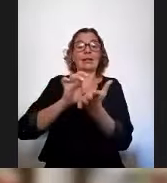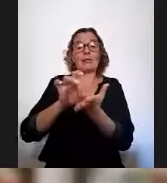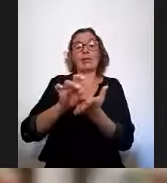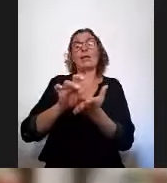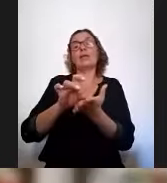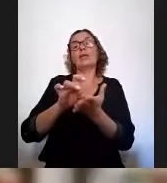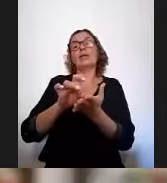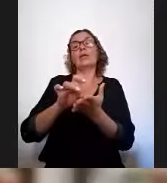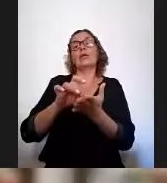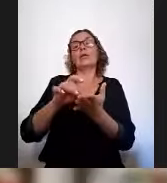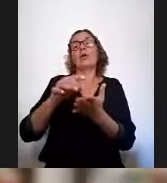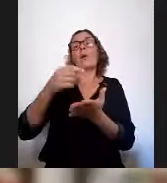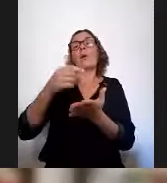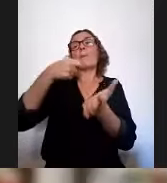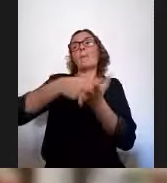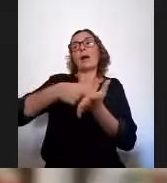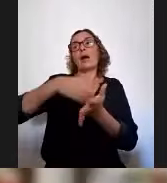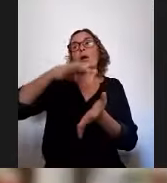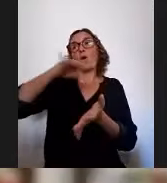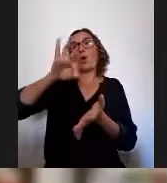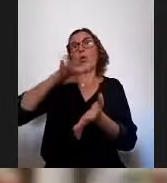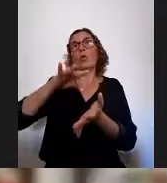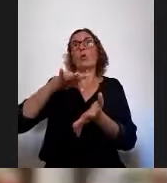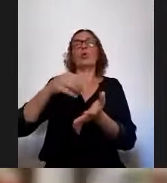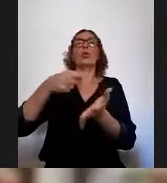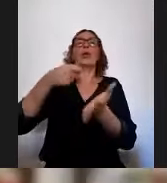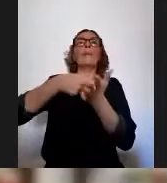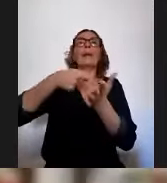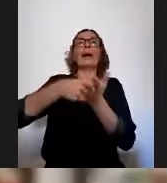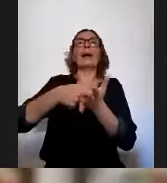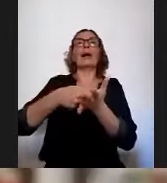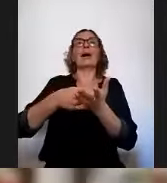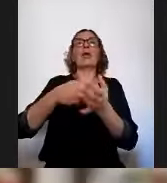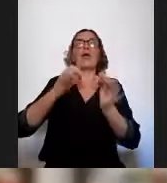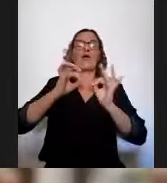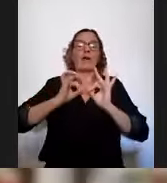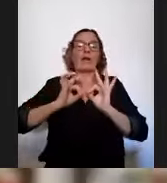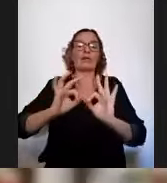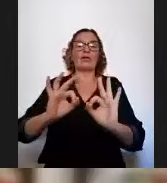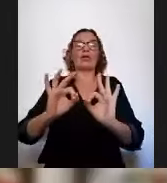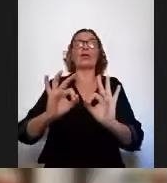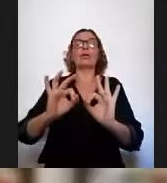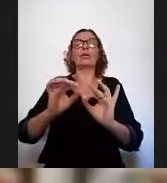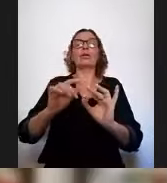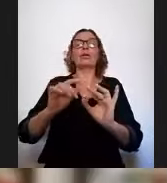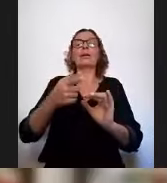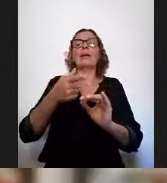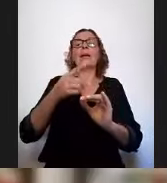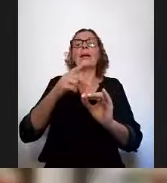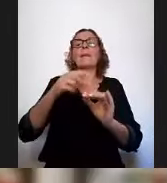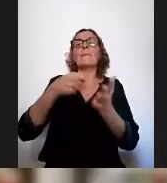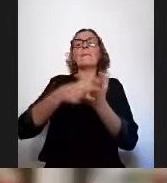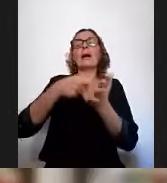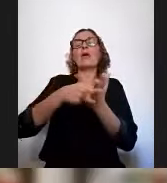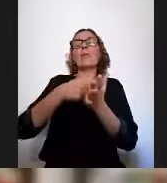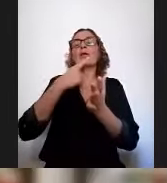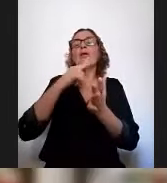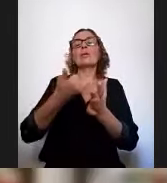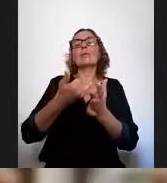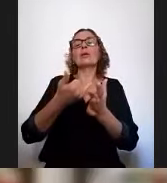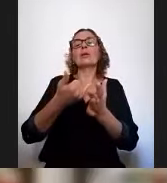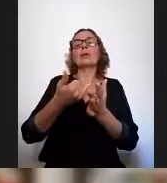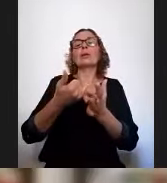pago único, pago por uso, licencias. Pago por uso es lo que se dice SaaS,